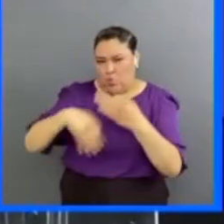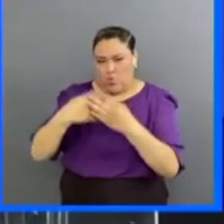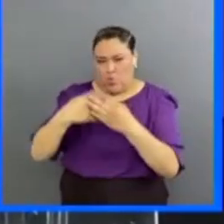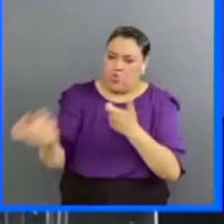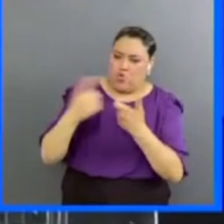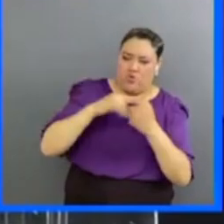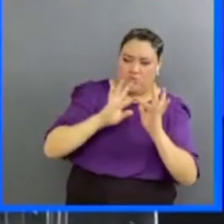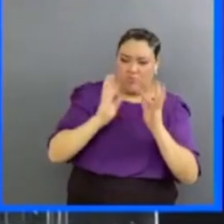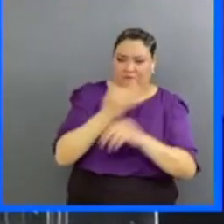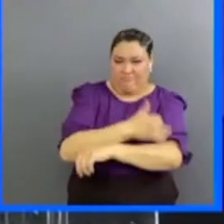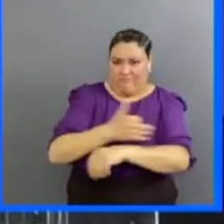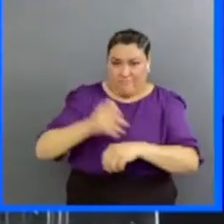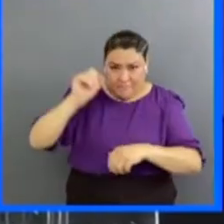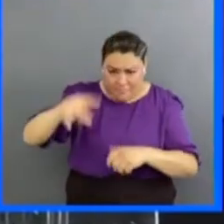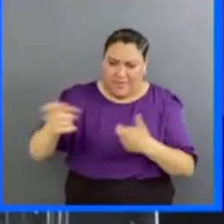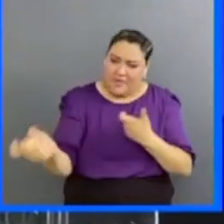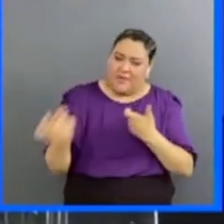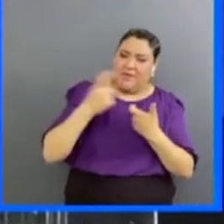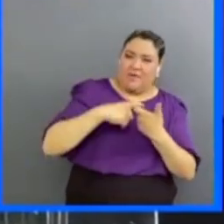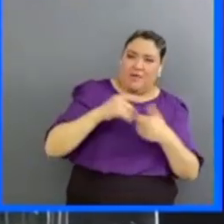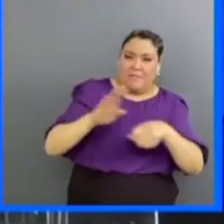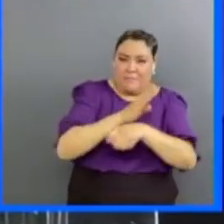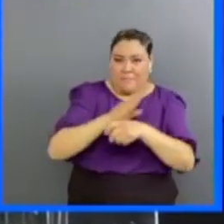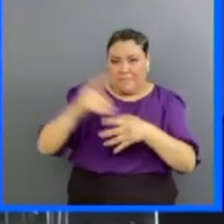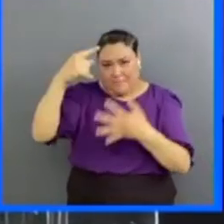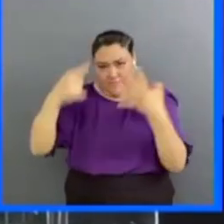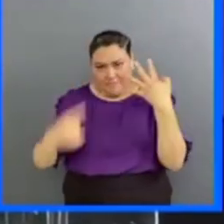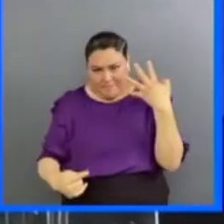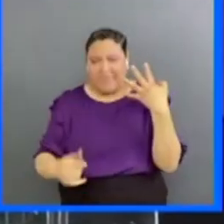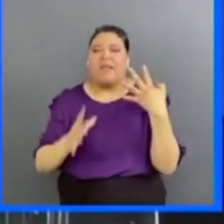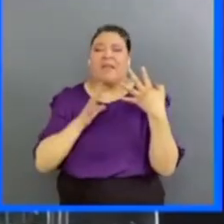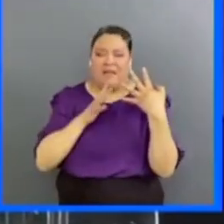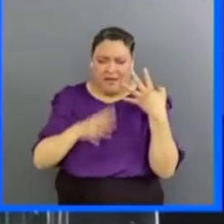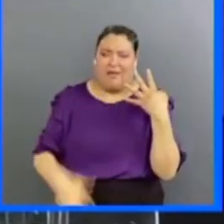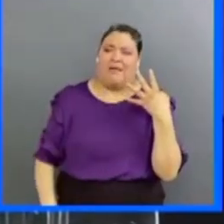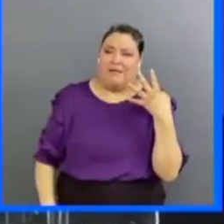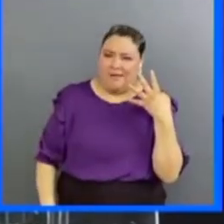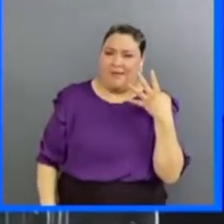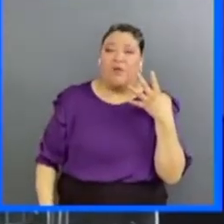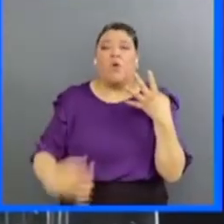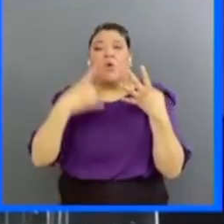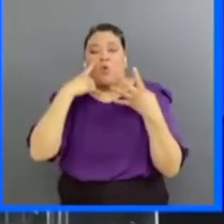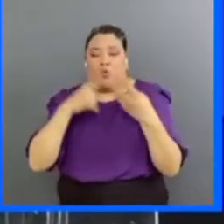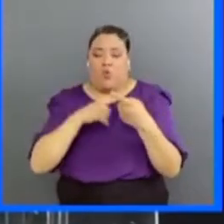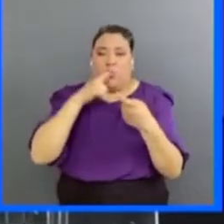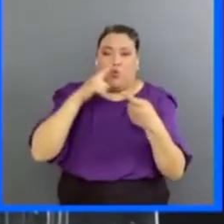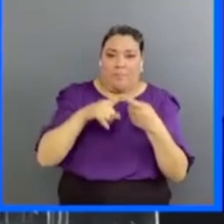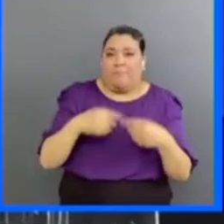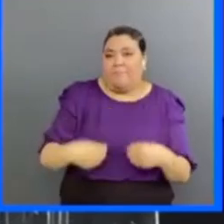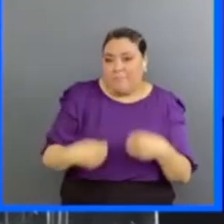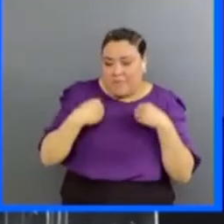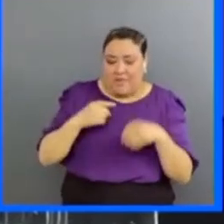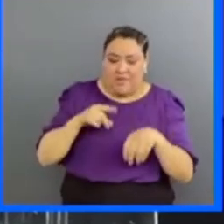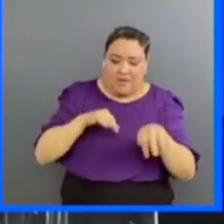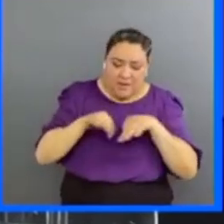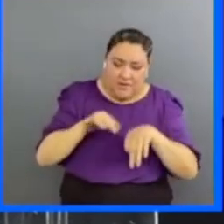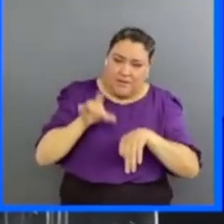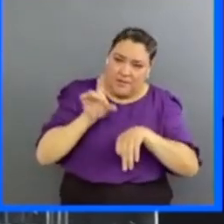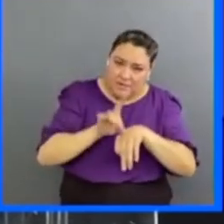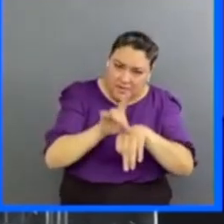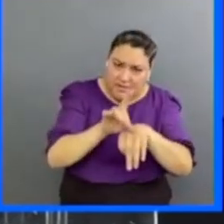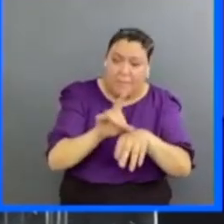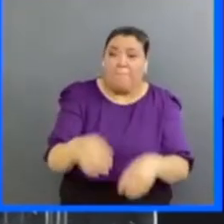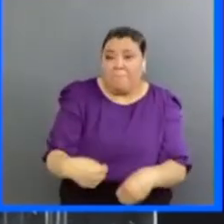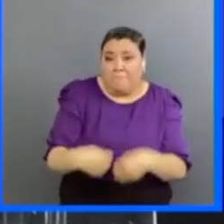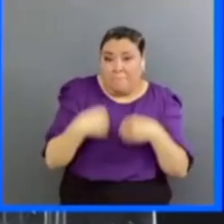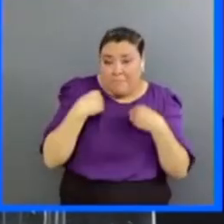familias incluyen algunas coberturas que me parecen muy interesantes porque tienen que ver con la vida diaria y tienen que ver con mejorar su vida